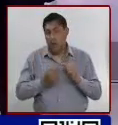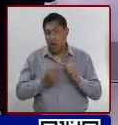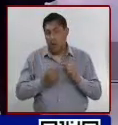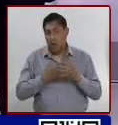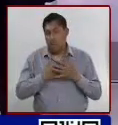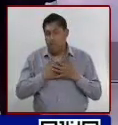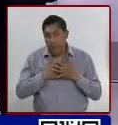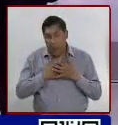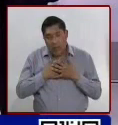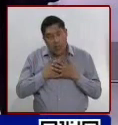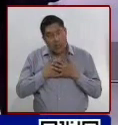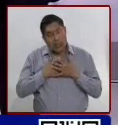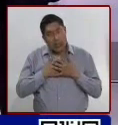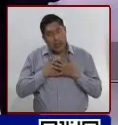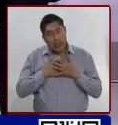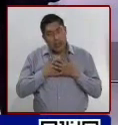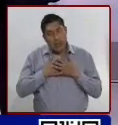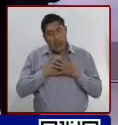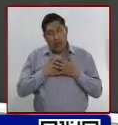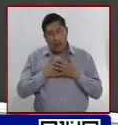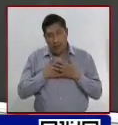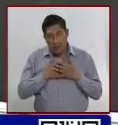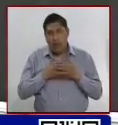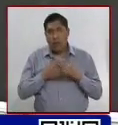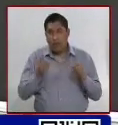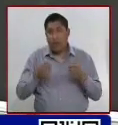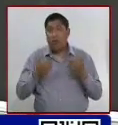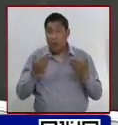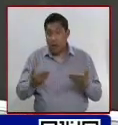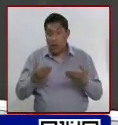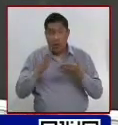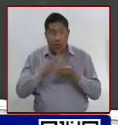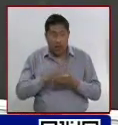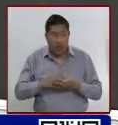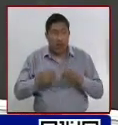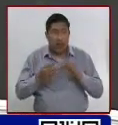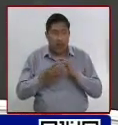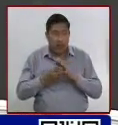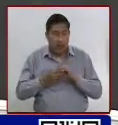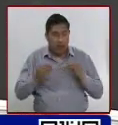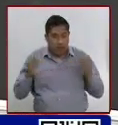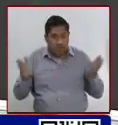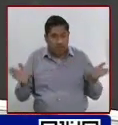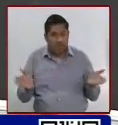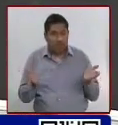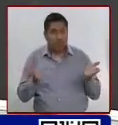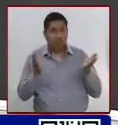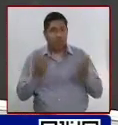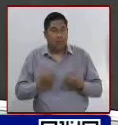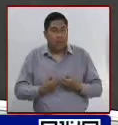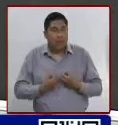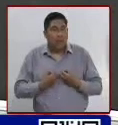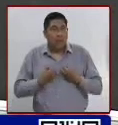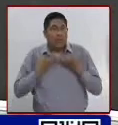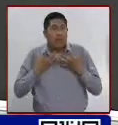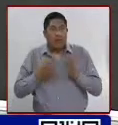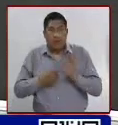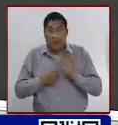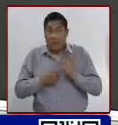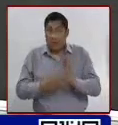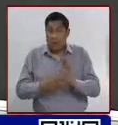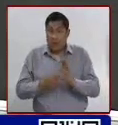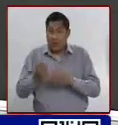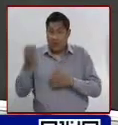como seres humanos. Pero también, en contraparte, tenemos historias que motivan y que inspiran, como las que vamos a mostrar,